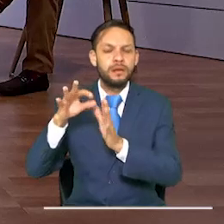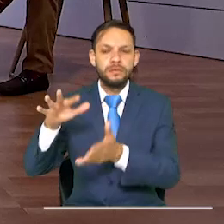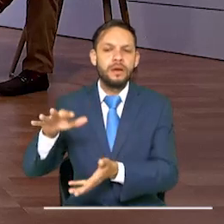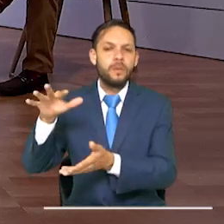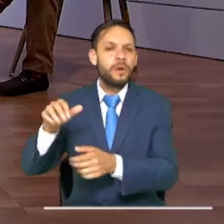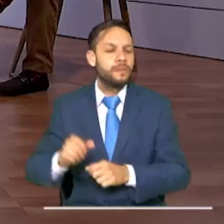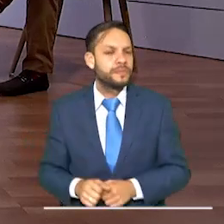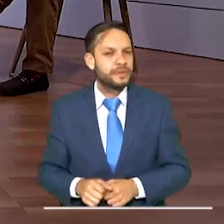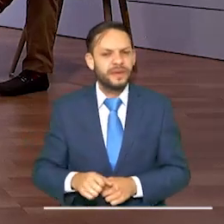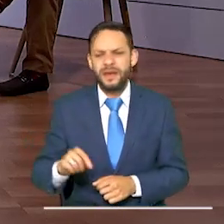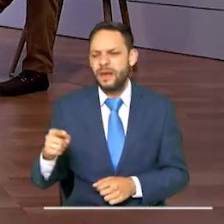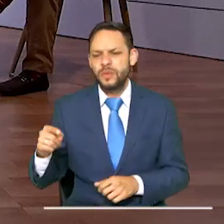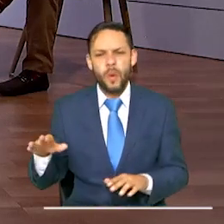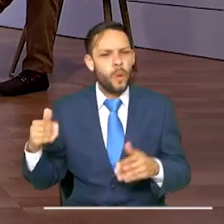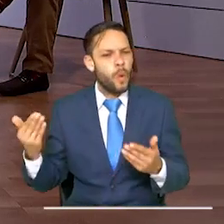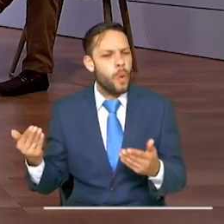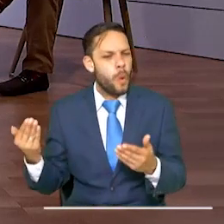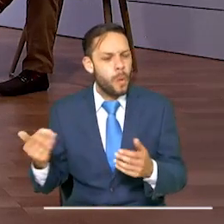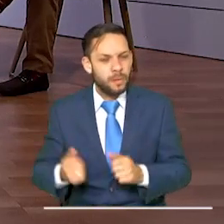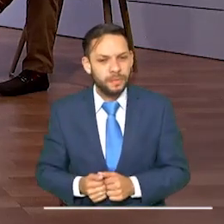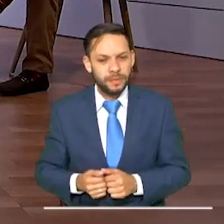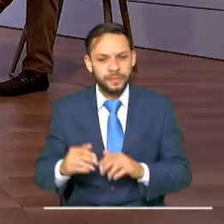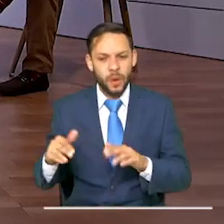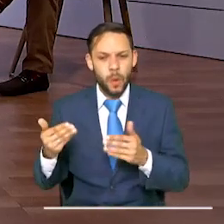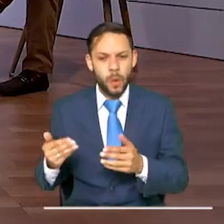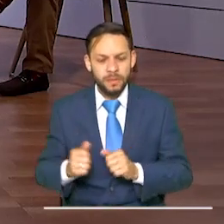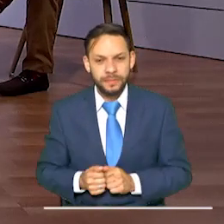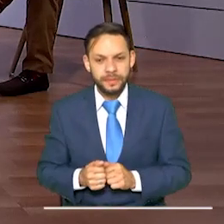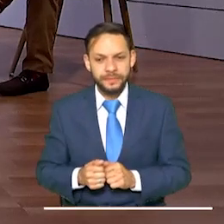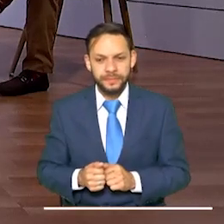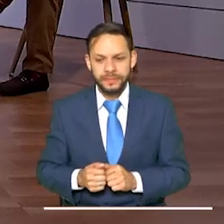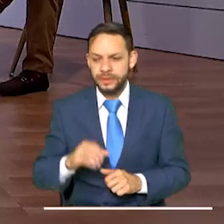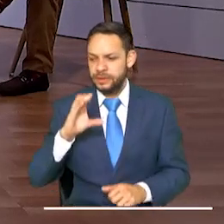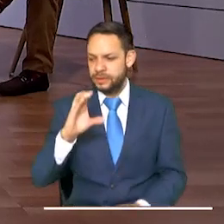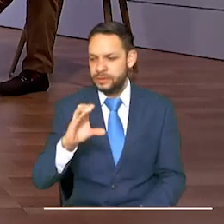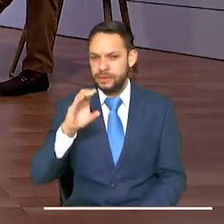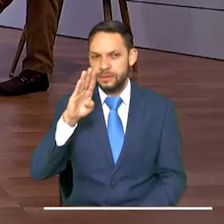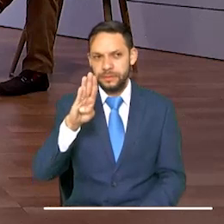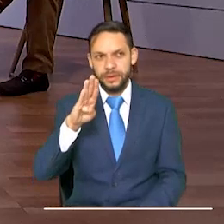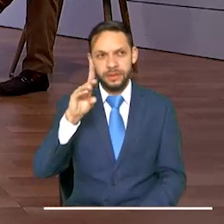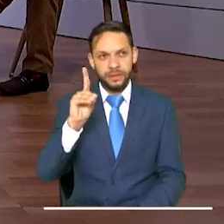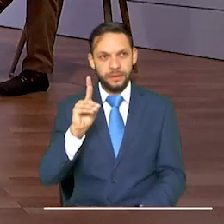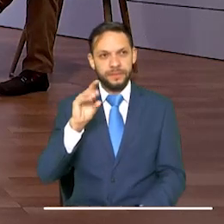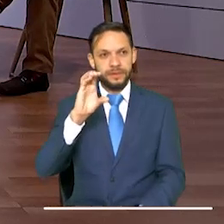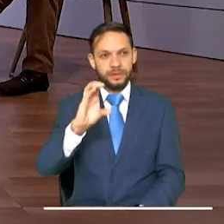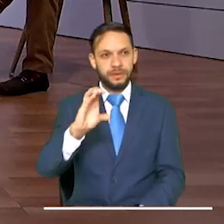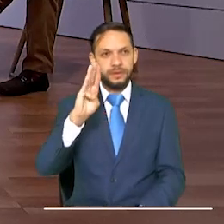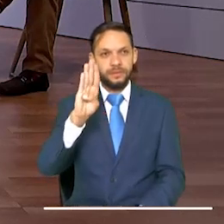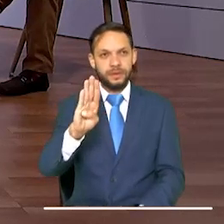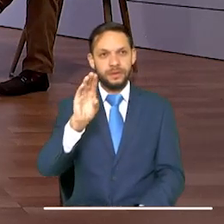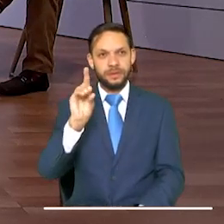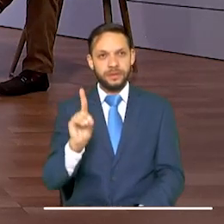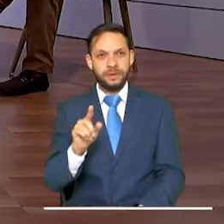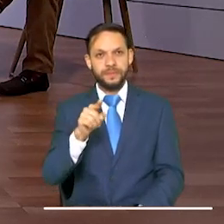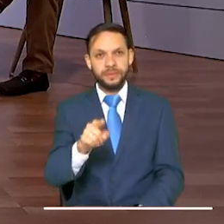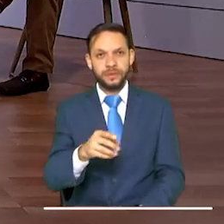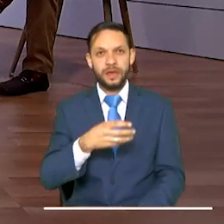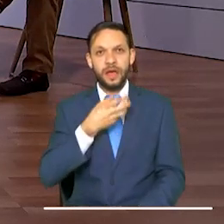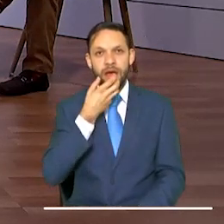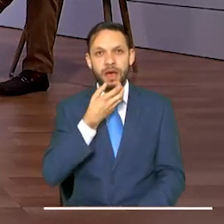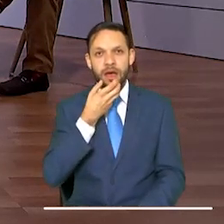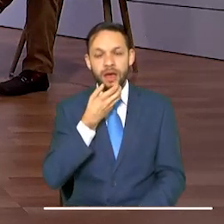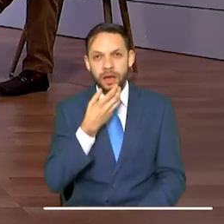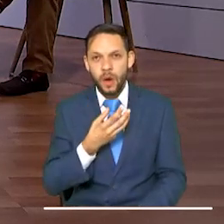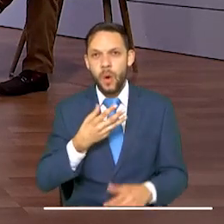y cómo de él puedo sacar el CBD para efectos terapéuticos? ¿Qué es lo del calor? ¿Qué es lo del frío? ¿Cómo son